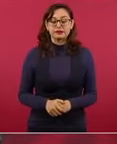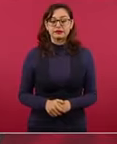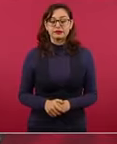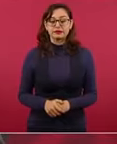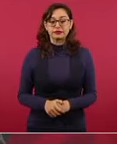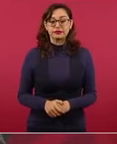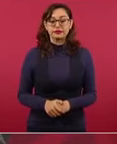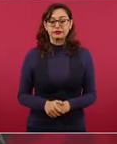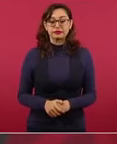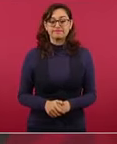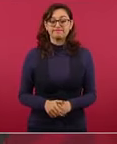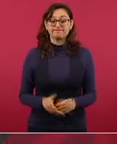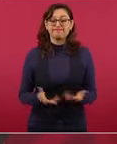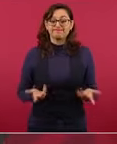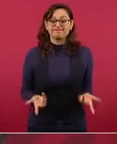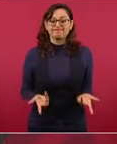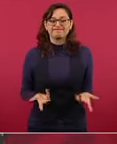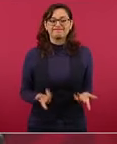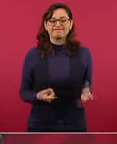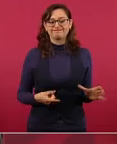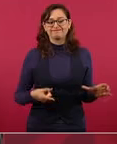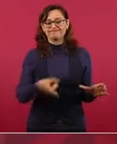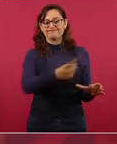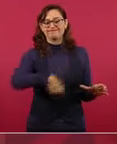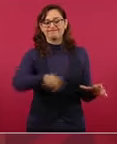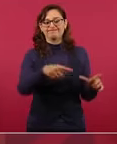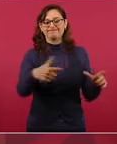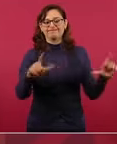esto también los tiene muy nerviosos